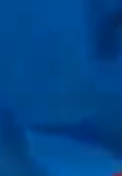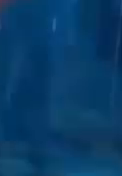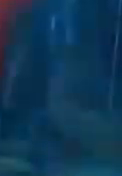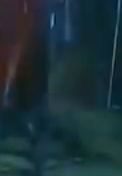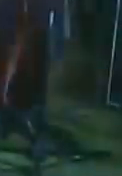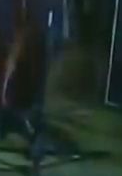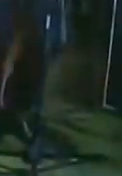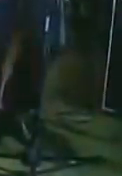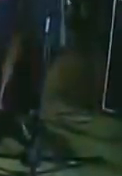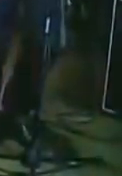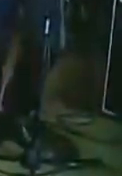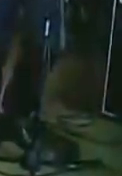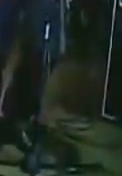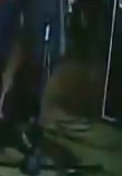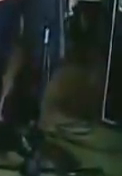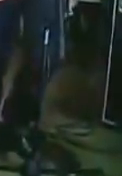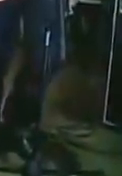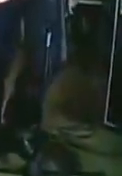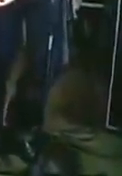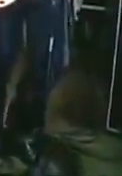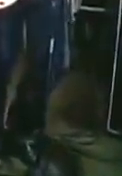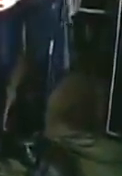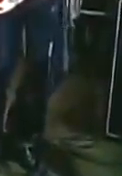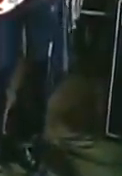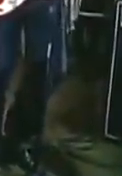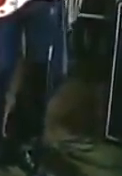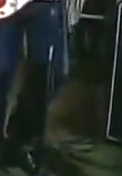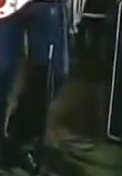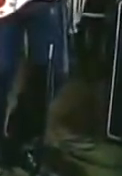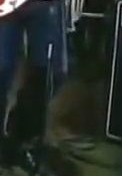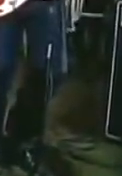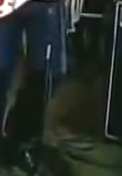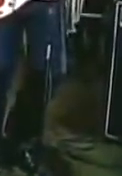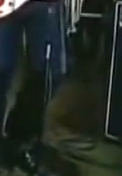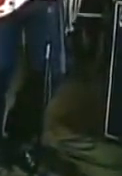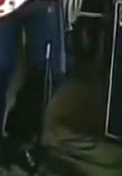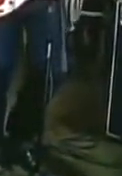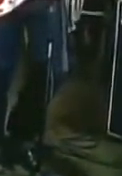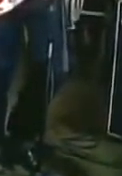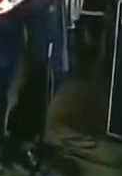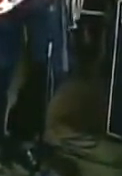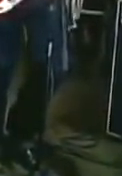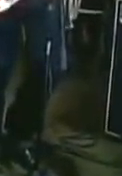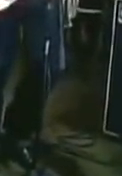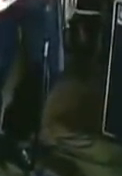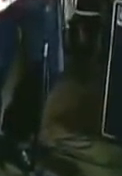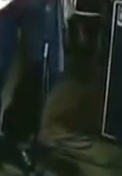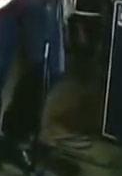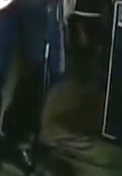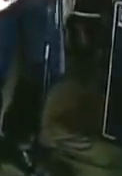Para defender la puerta, es decir, la tierra misma.